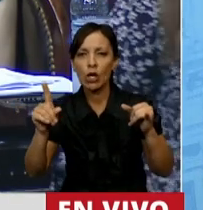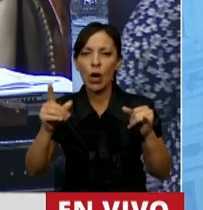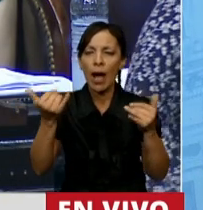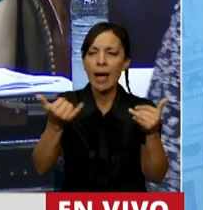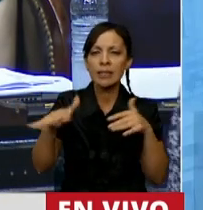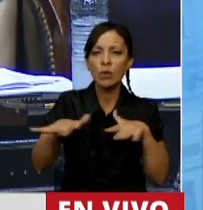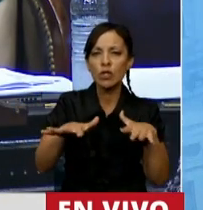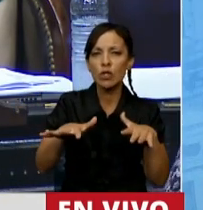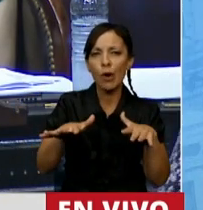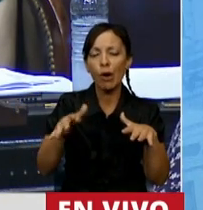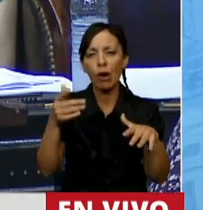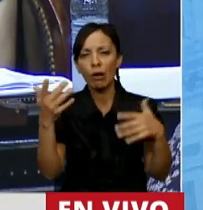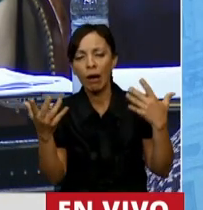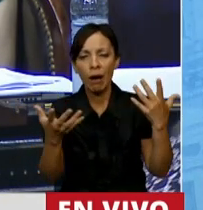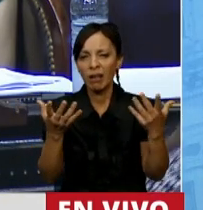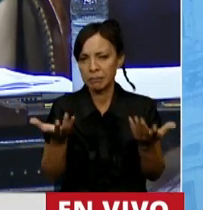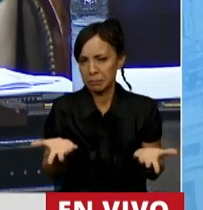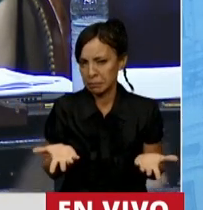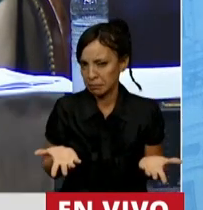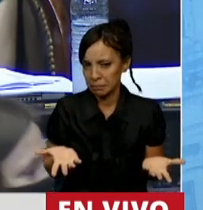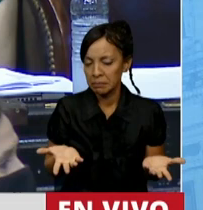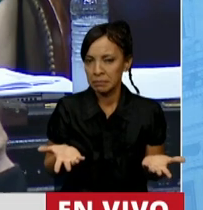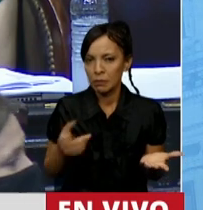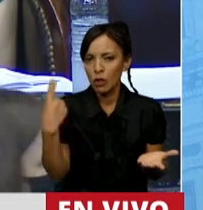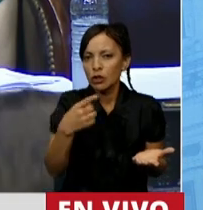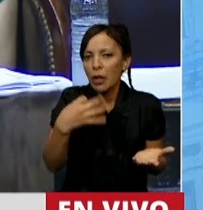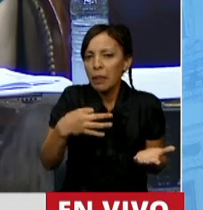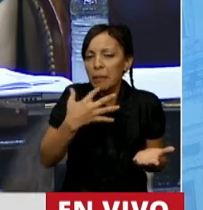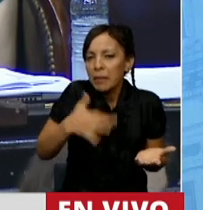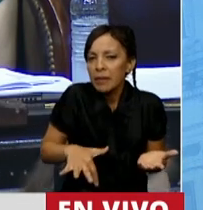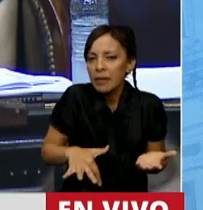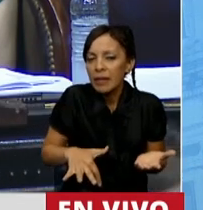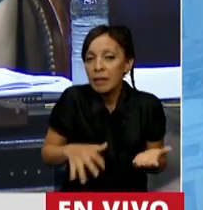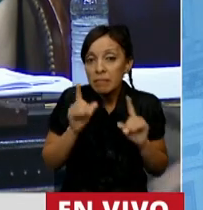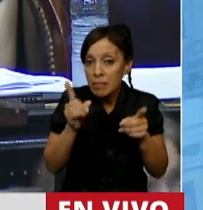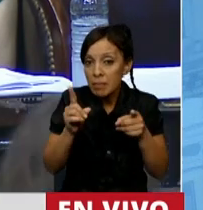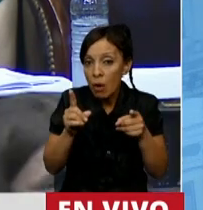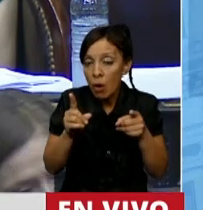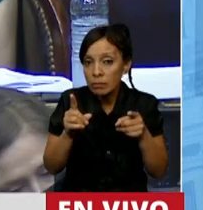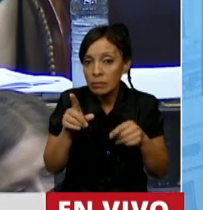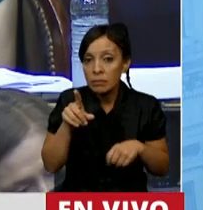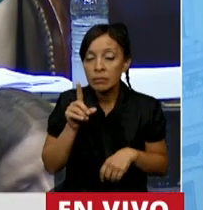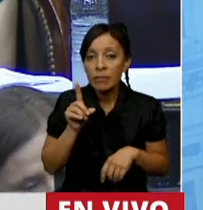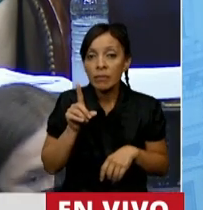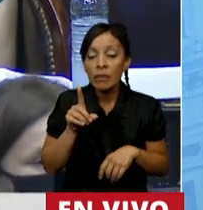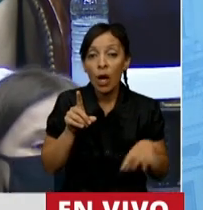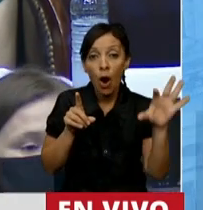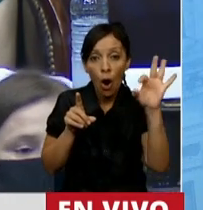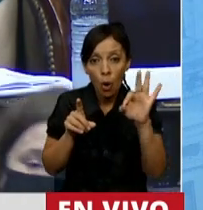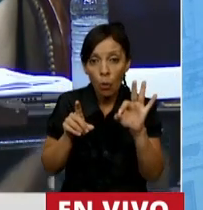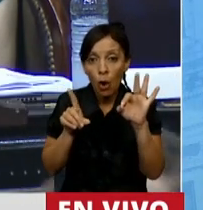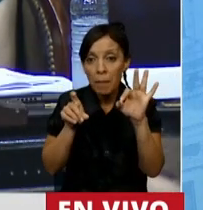es una situación difusa, pero tenemos que entender que la unión del óvulo y